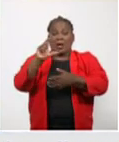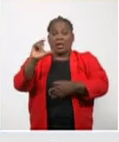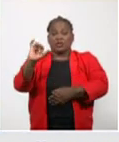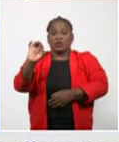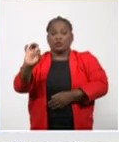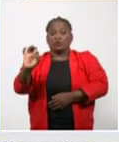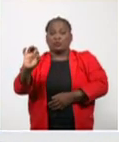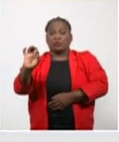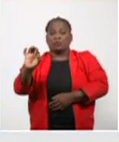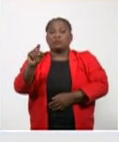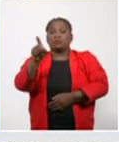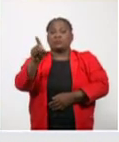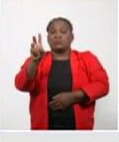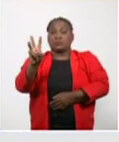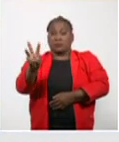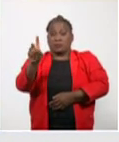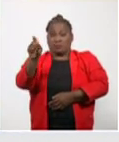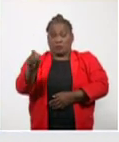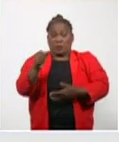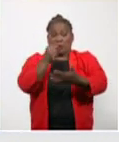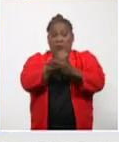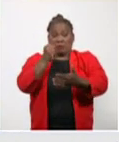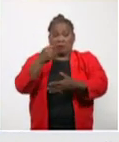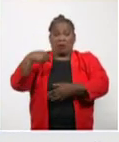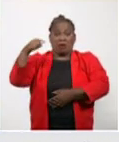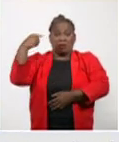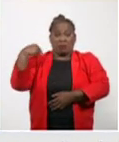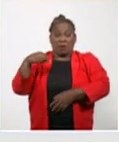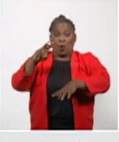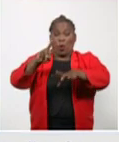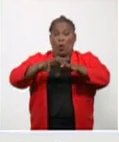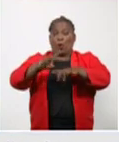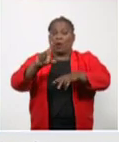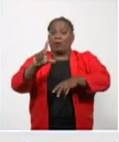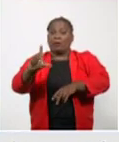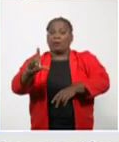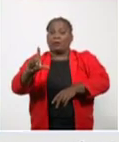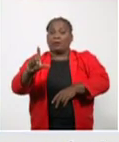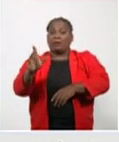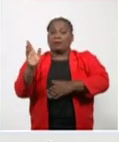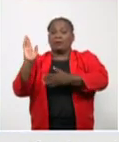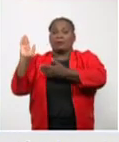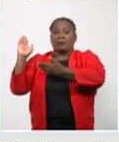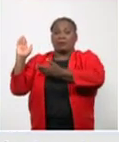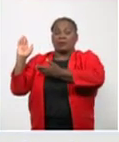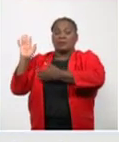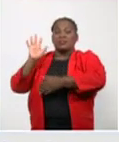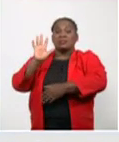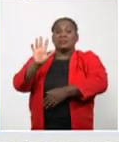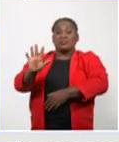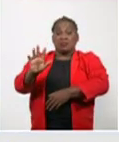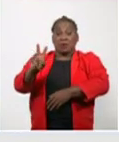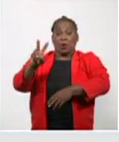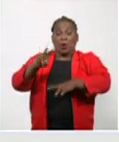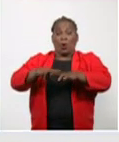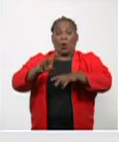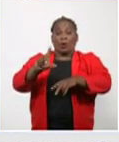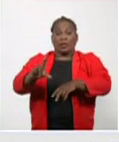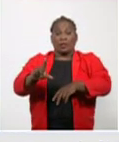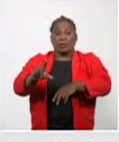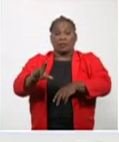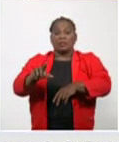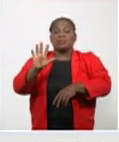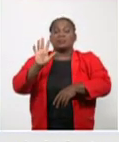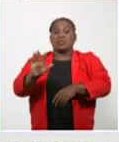13 pacientes diagnosticados ayer de la provincia de Holguín, 5 del municipio de Holguín, al igual que de Moa,